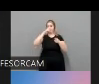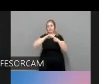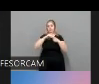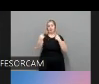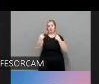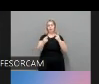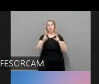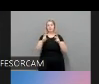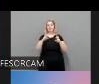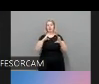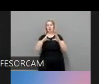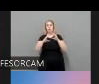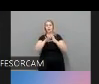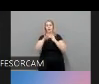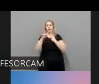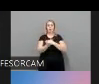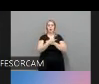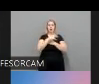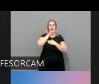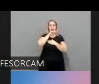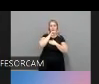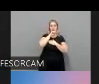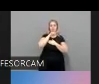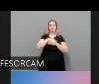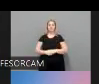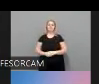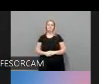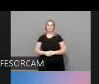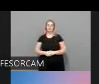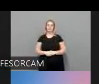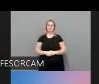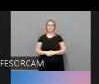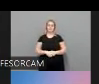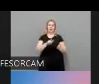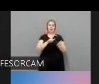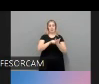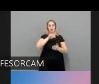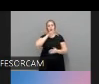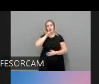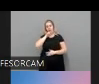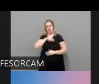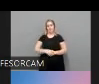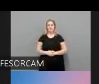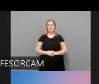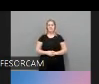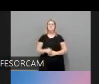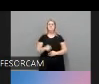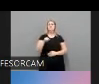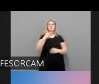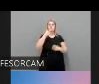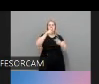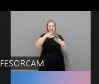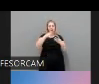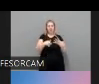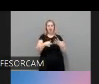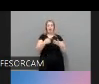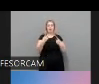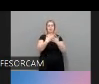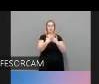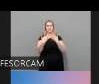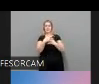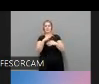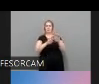comunicación, lenguaje, lengua y habla. Estos son términos que a veces se entremezclan y